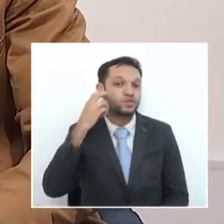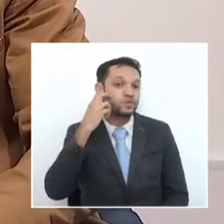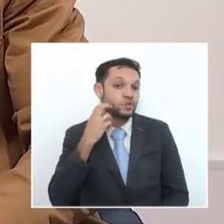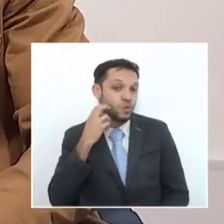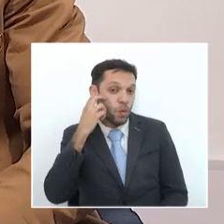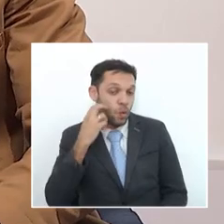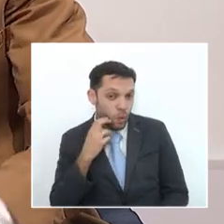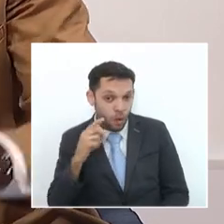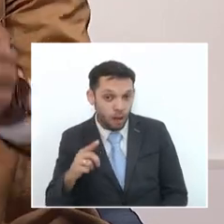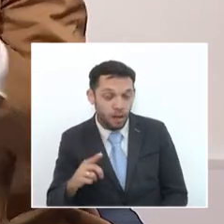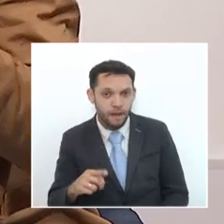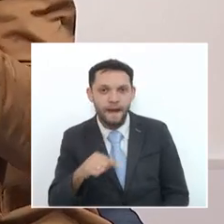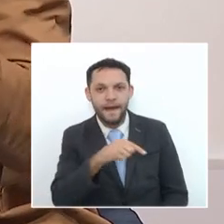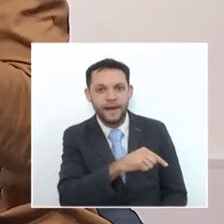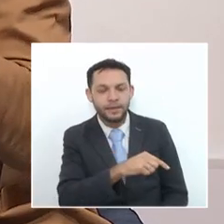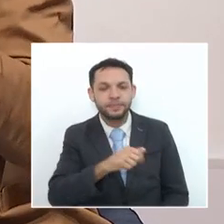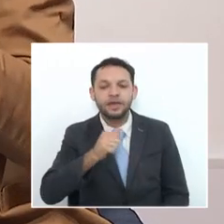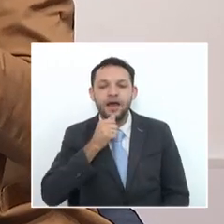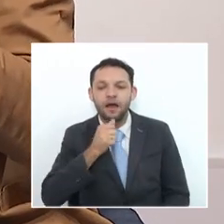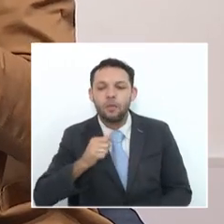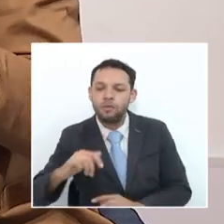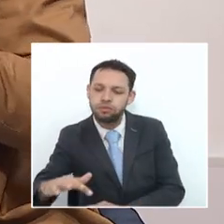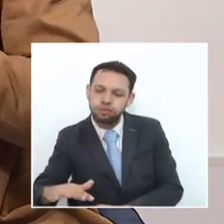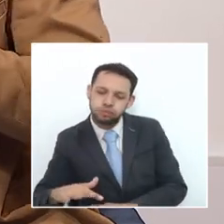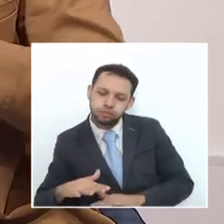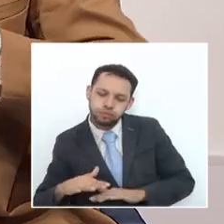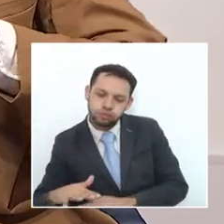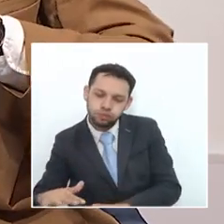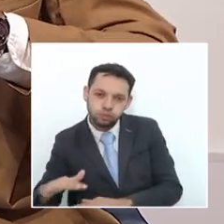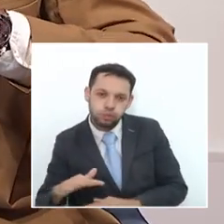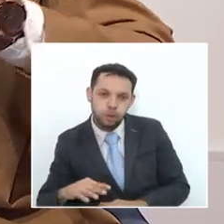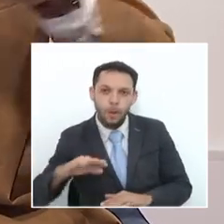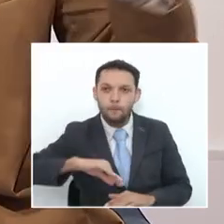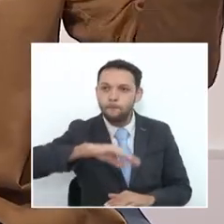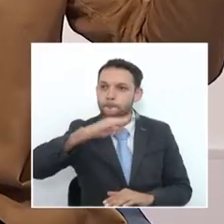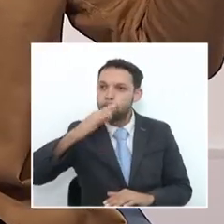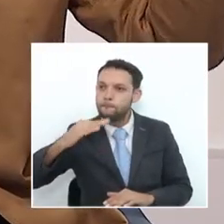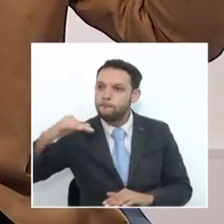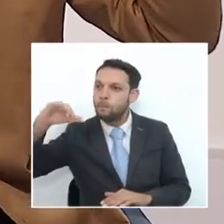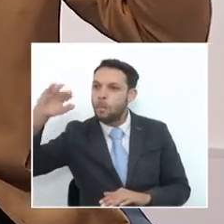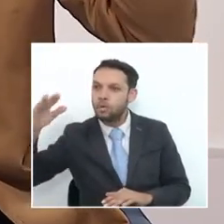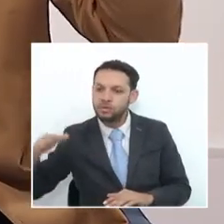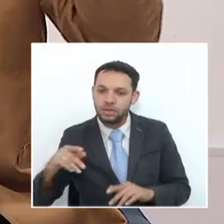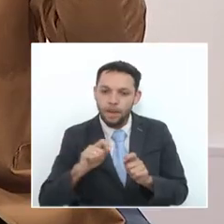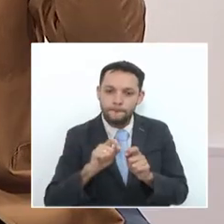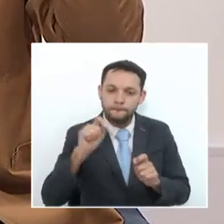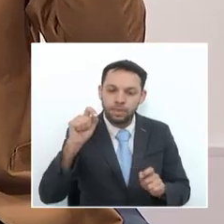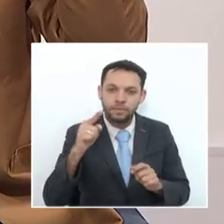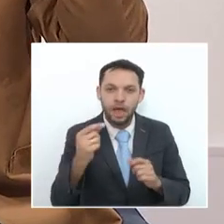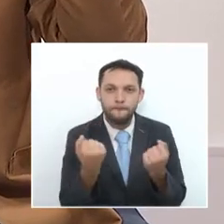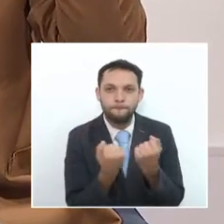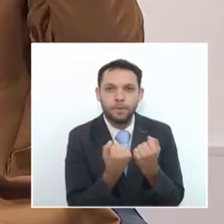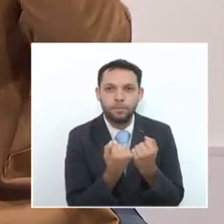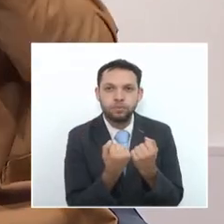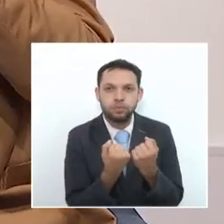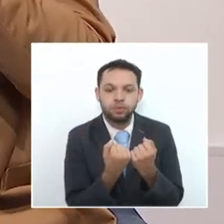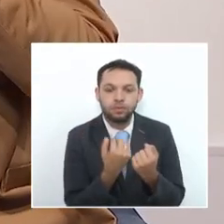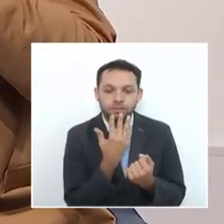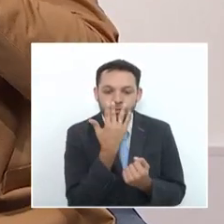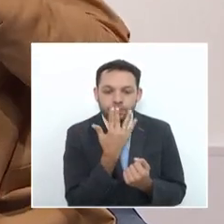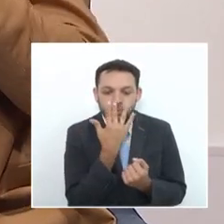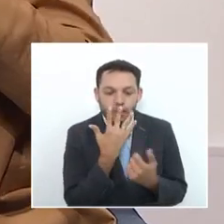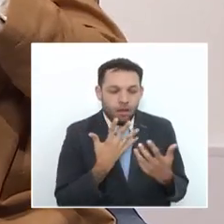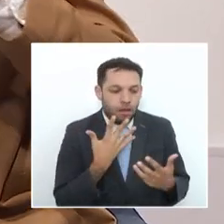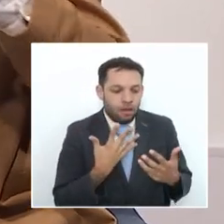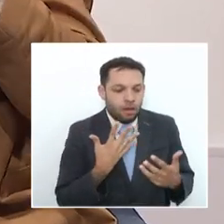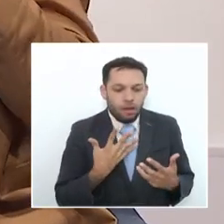menor altura, menos presión. Pero si yo subo al Nevado, yo siento que la presión de aire me está apretando, se me